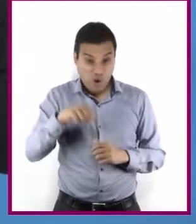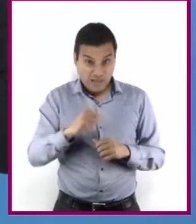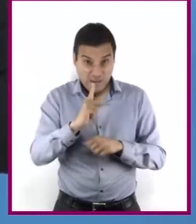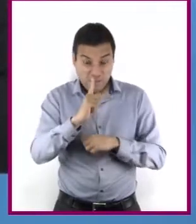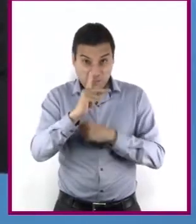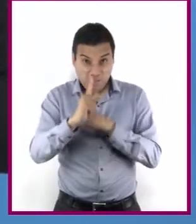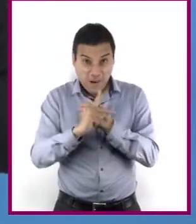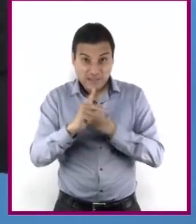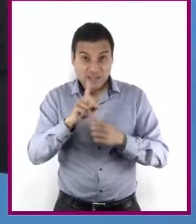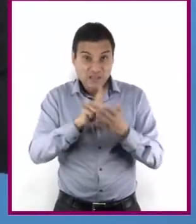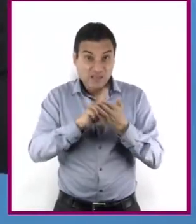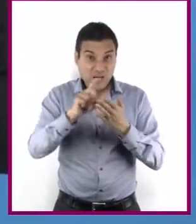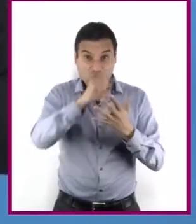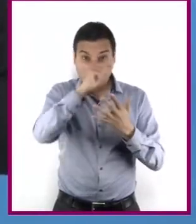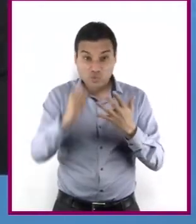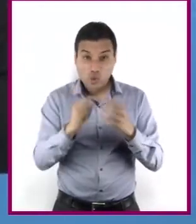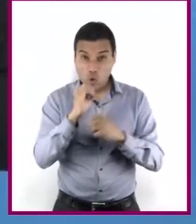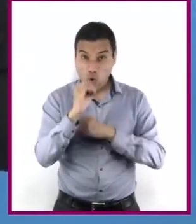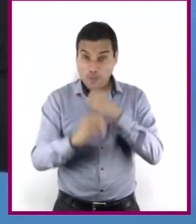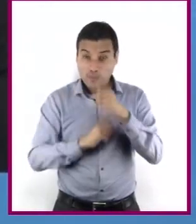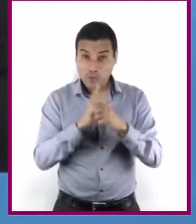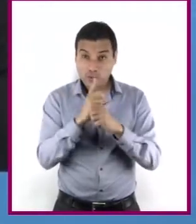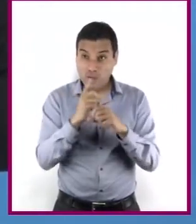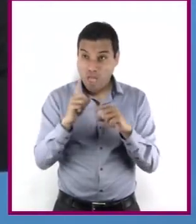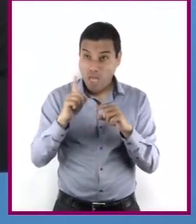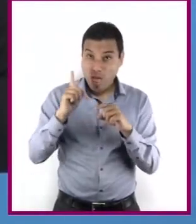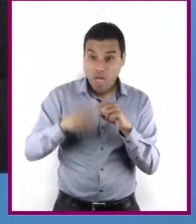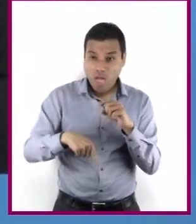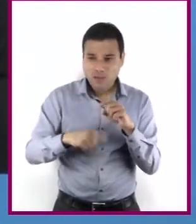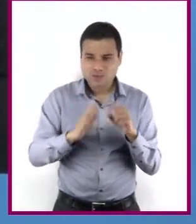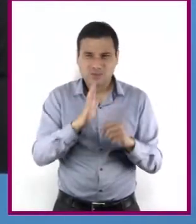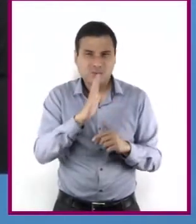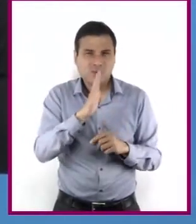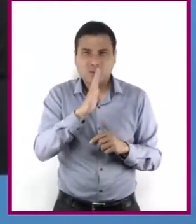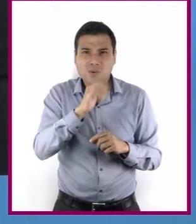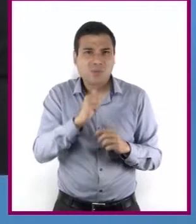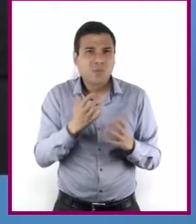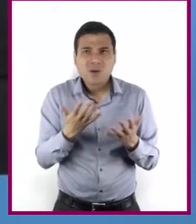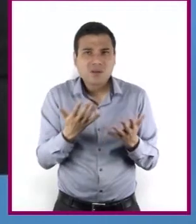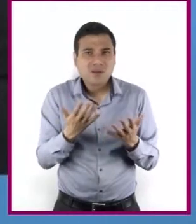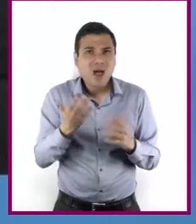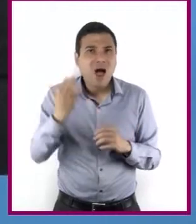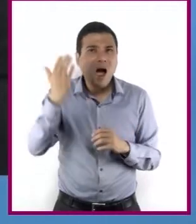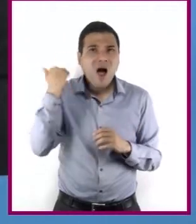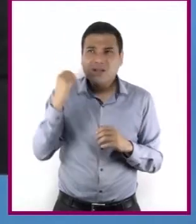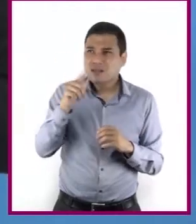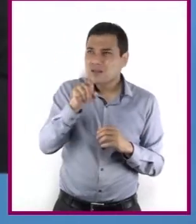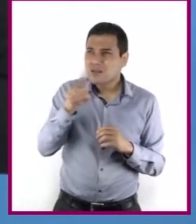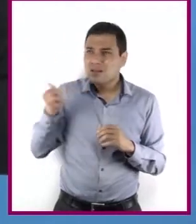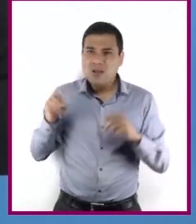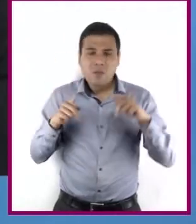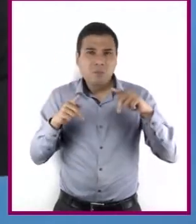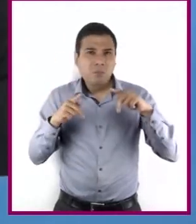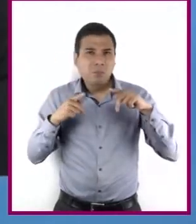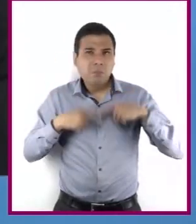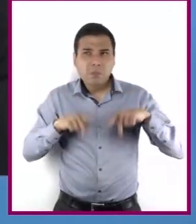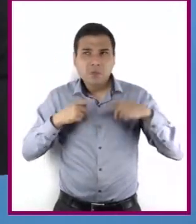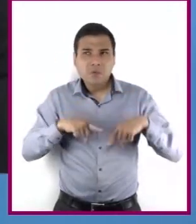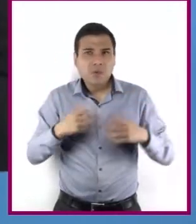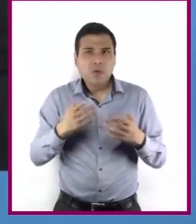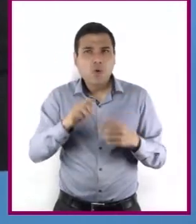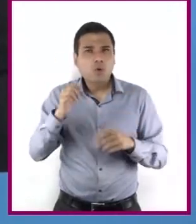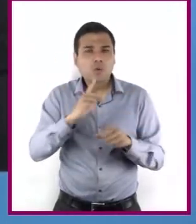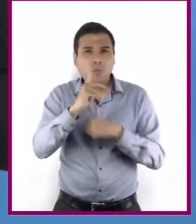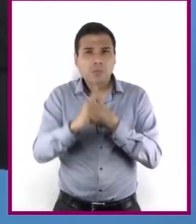negados los derechos y las oportunidades de que han disfrutado durante siglos los seres humanos en otros